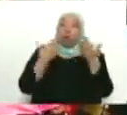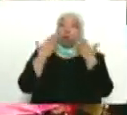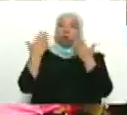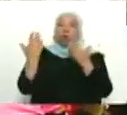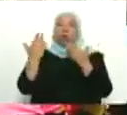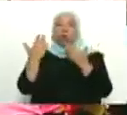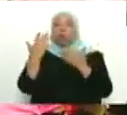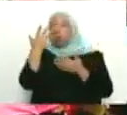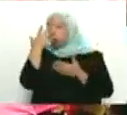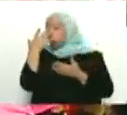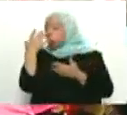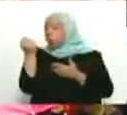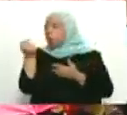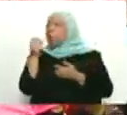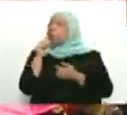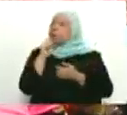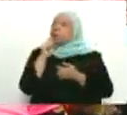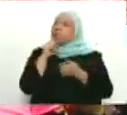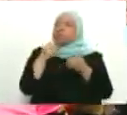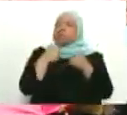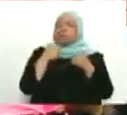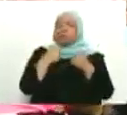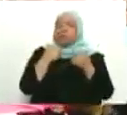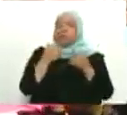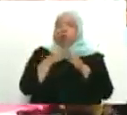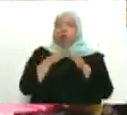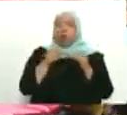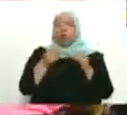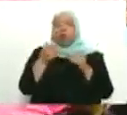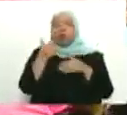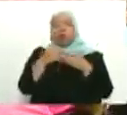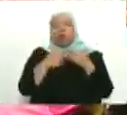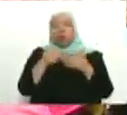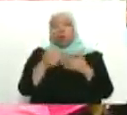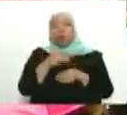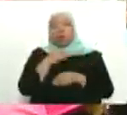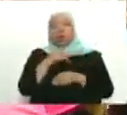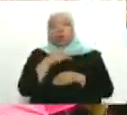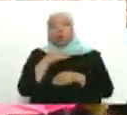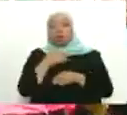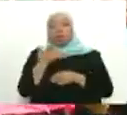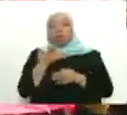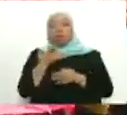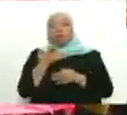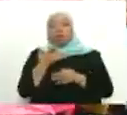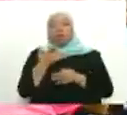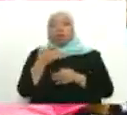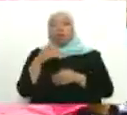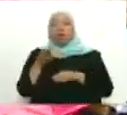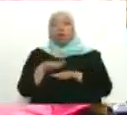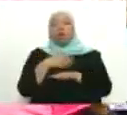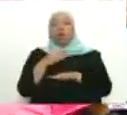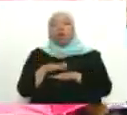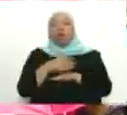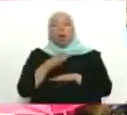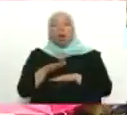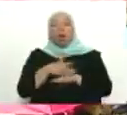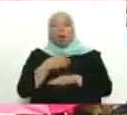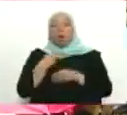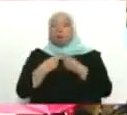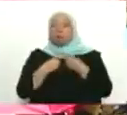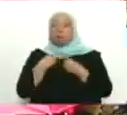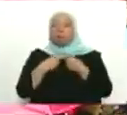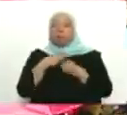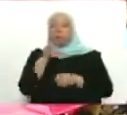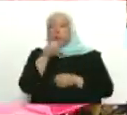Que entendemos lo duro que le ha tocado en toda esta etapa. Pero que por Cojedes no se preocupe. Aquí